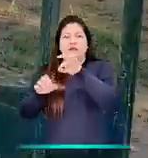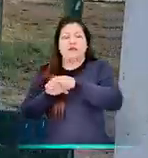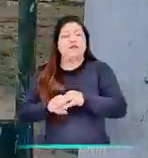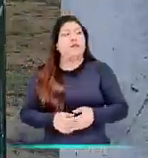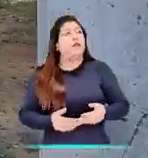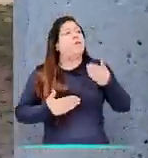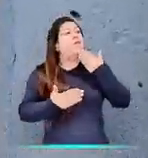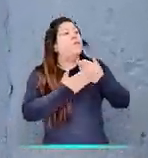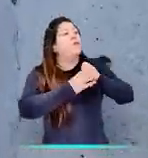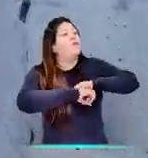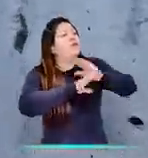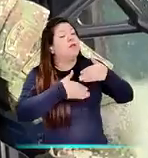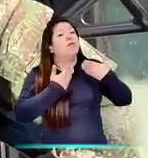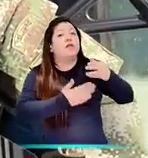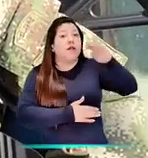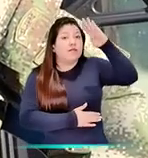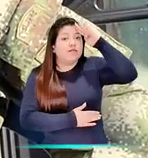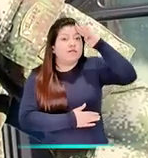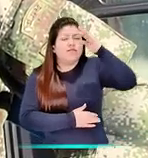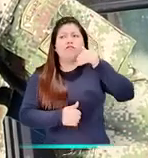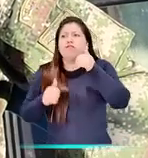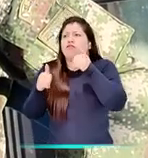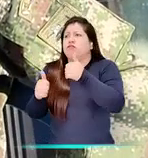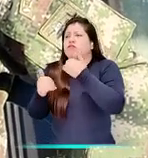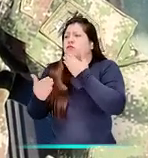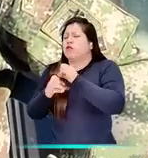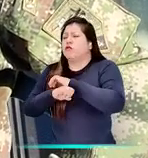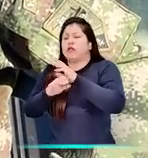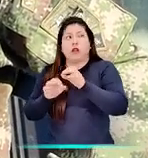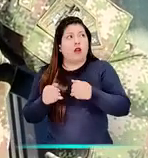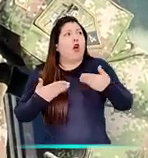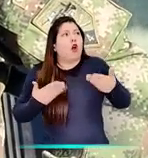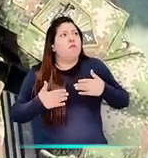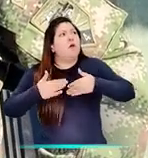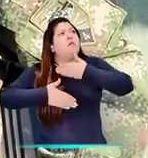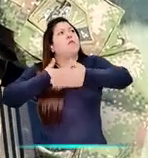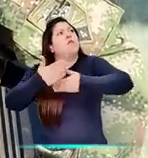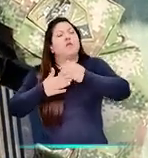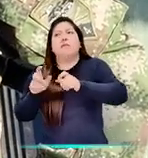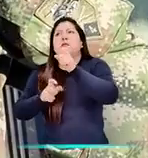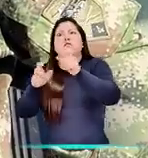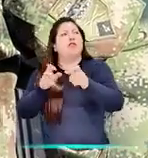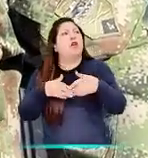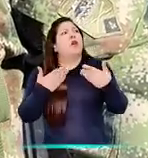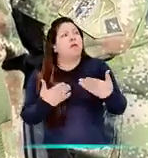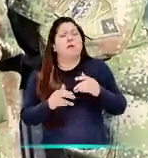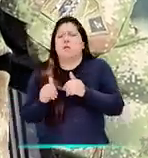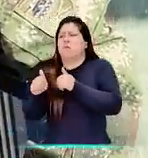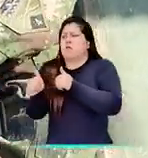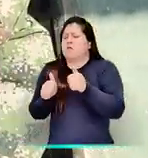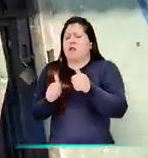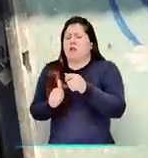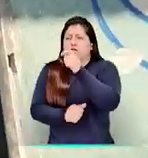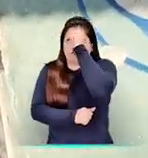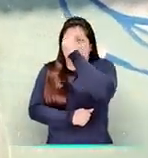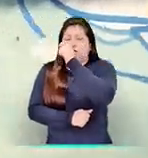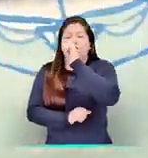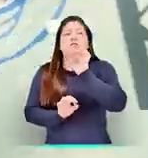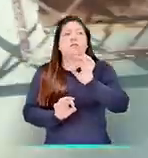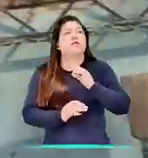Buenos días, comandante. Buenos días. ¿Qué tal el orden público para el día de hoy? Controlado, caballero. Listo. Que no vea. Permiso. Que no vea,